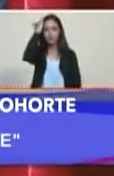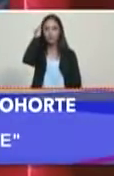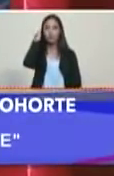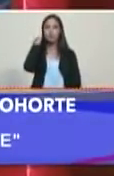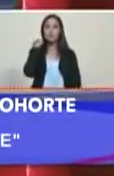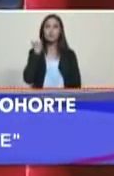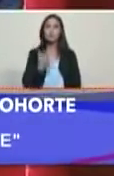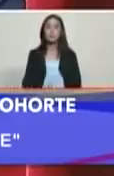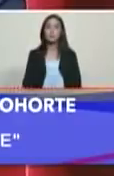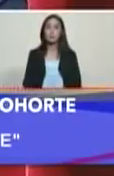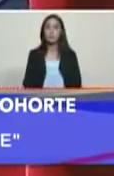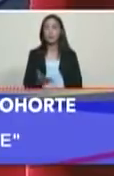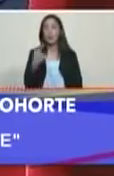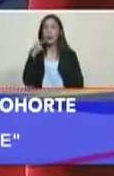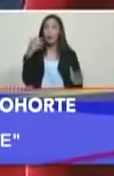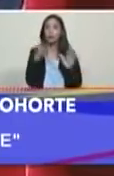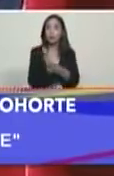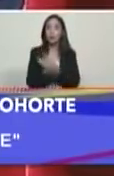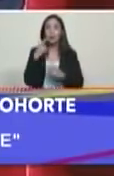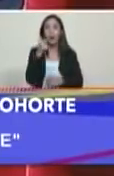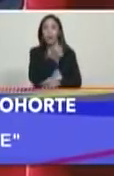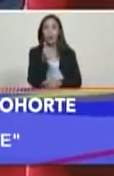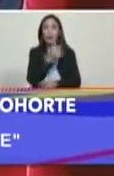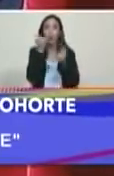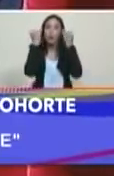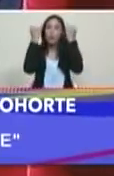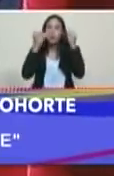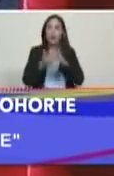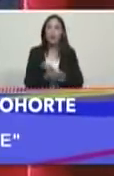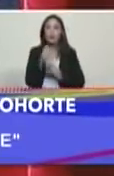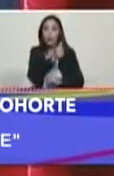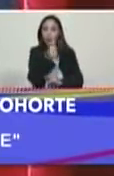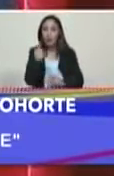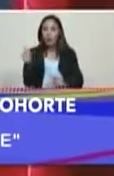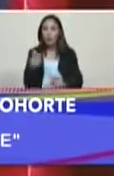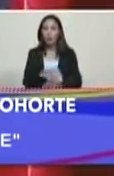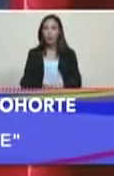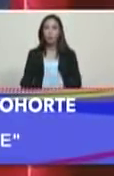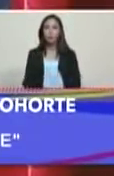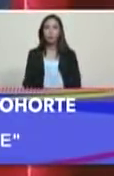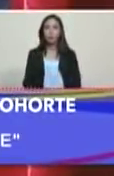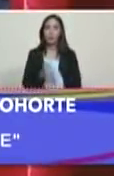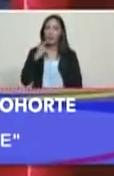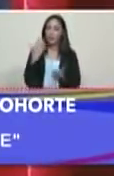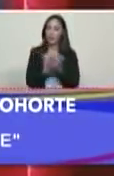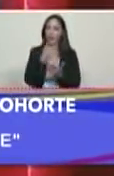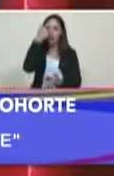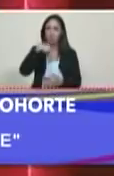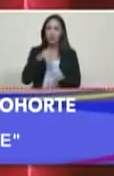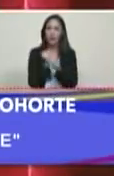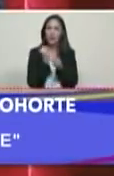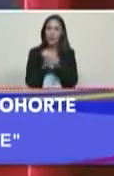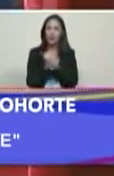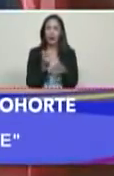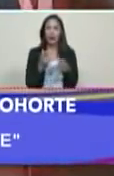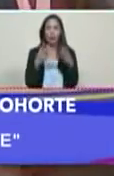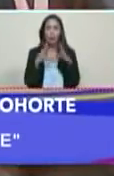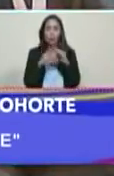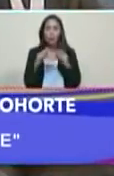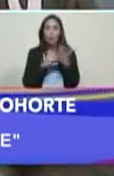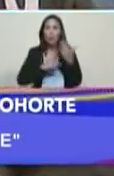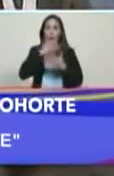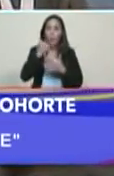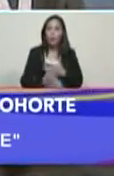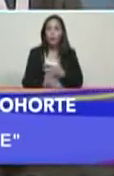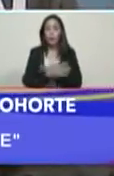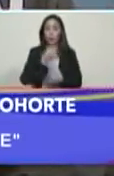Por eso los conceptos, y más que los conceptos, la realidad, la acción práctica de los proyectos